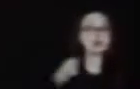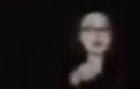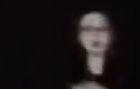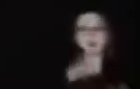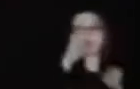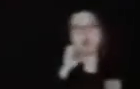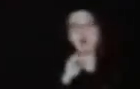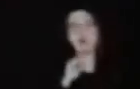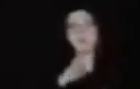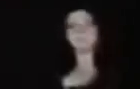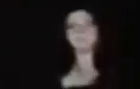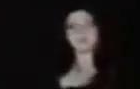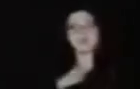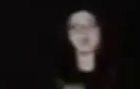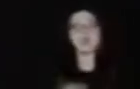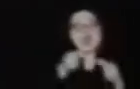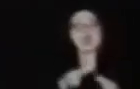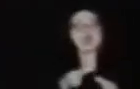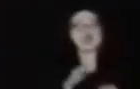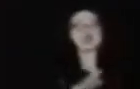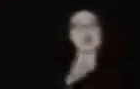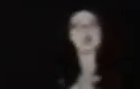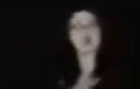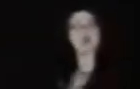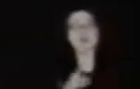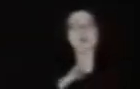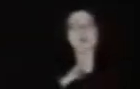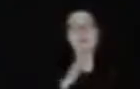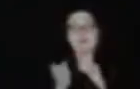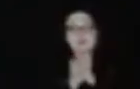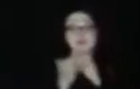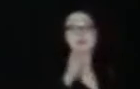hacer negocios al amparo del poder público.